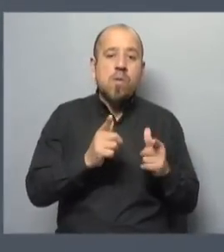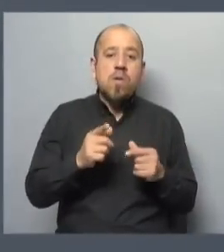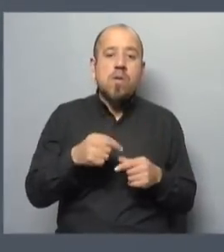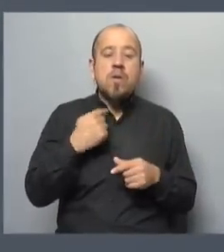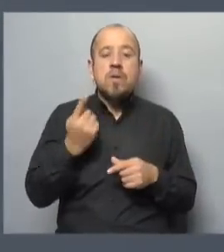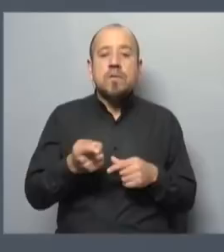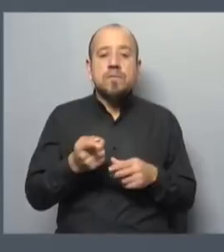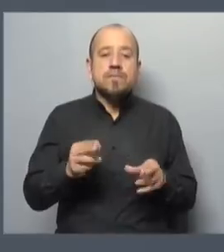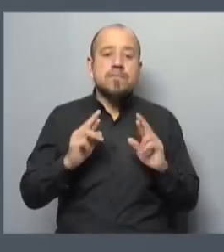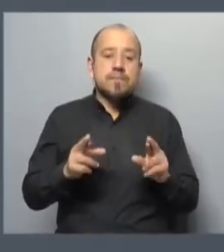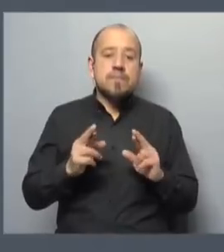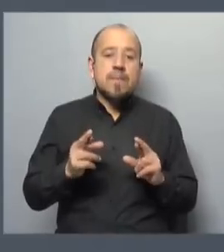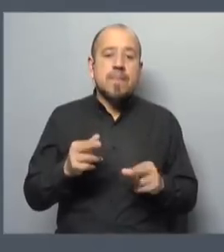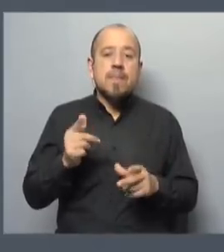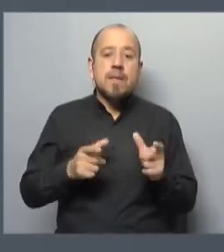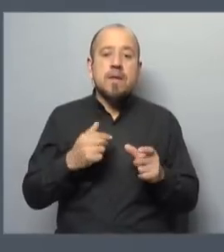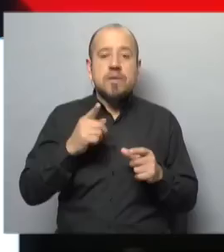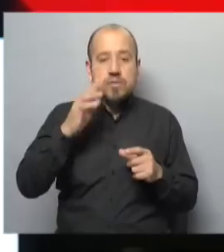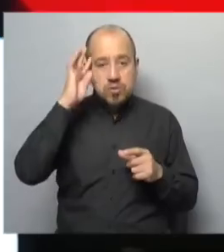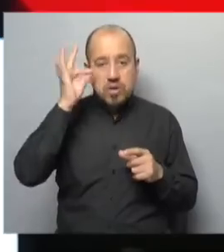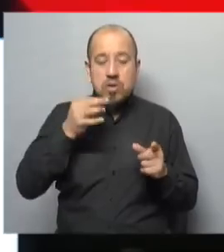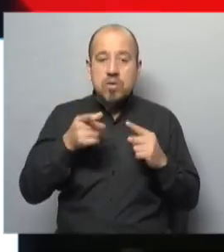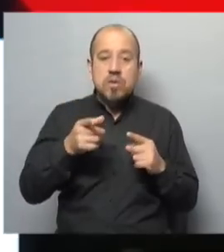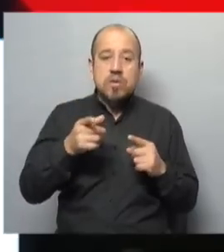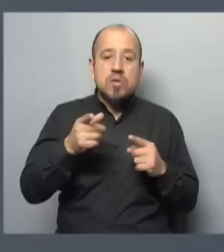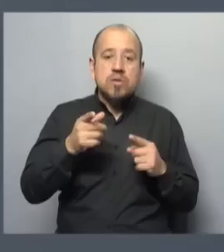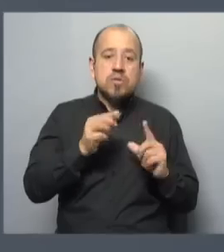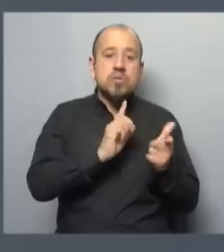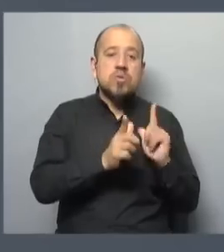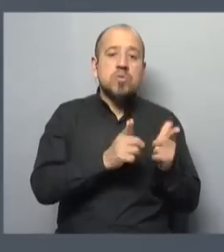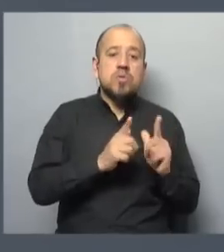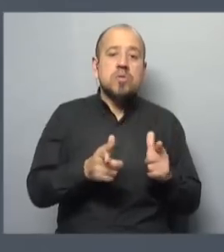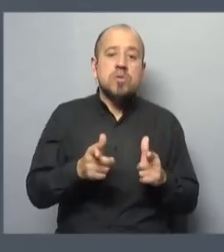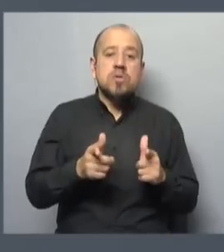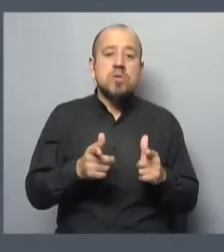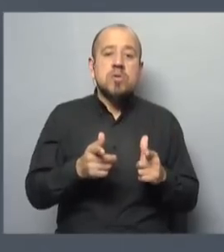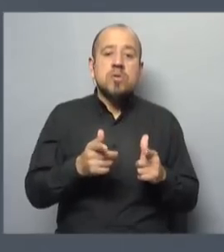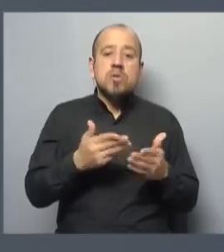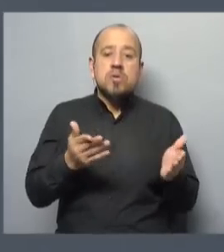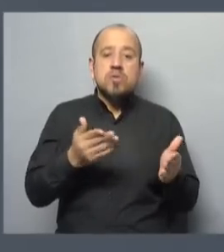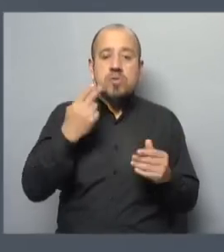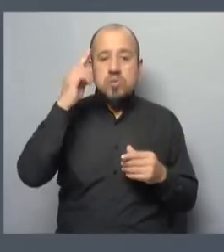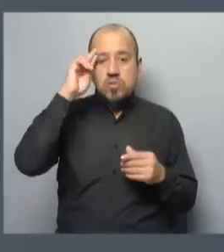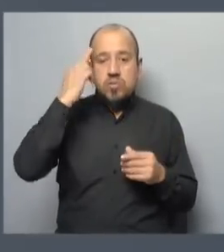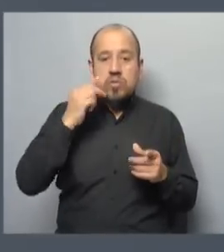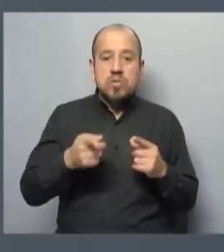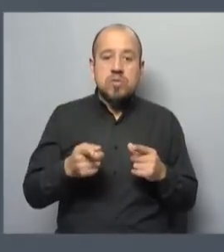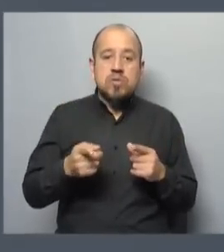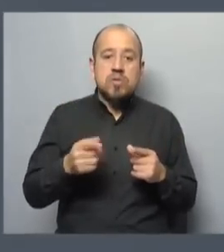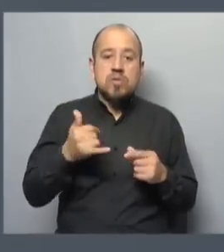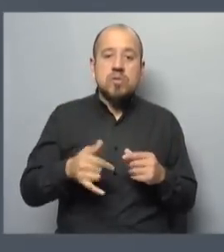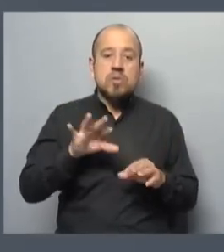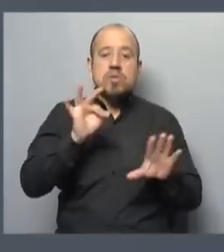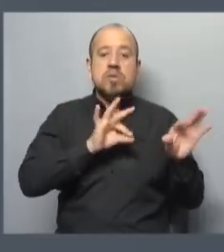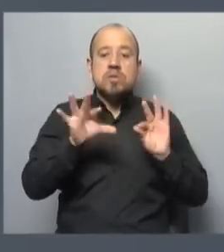ojalá que la gente porque yo creo que luis es un producto uruguayo de la selección